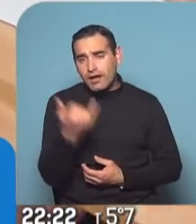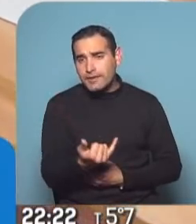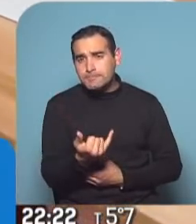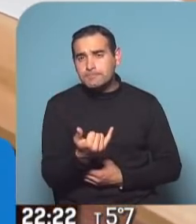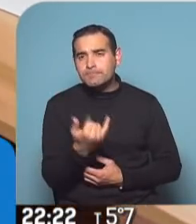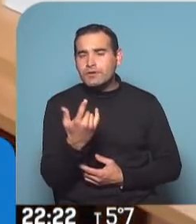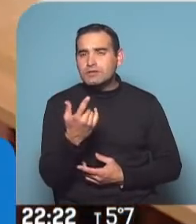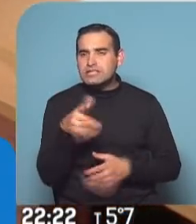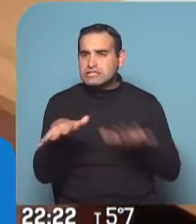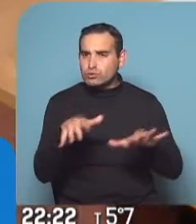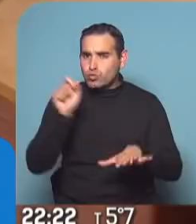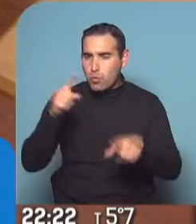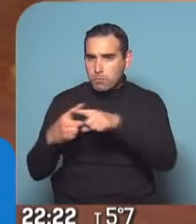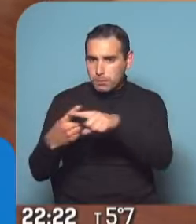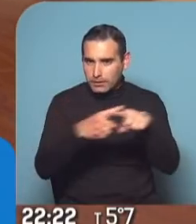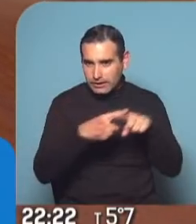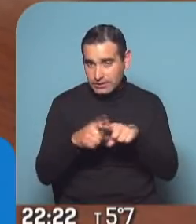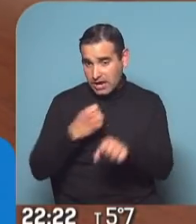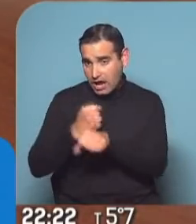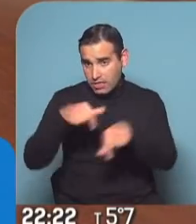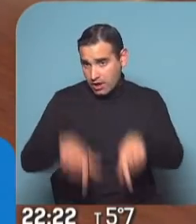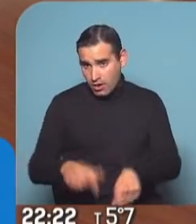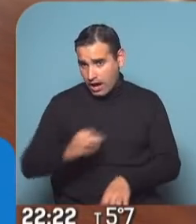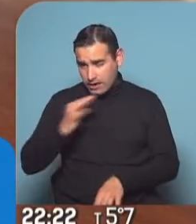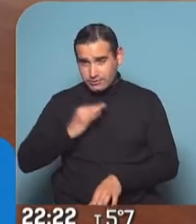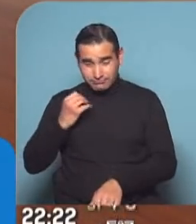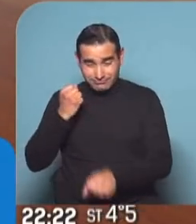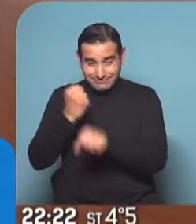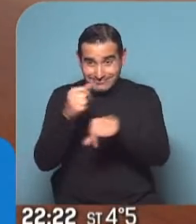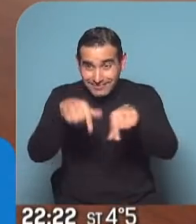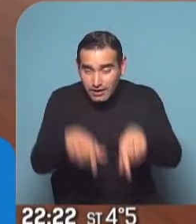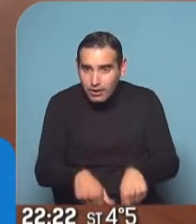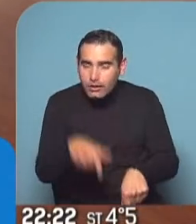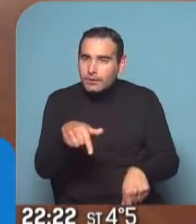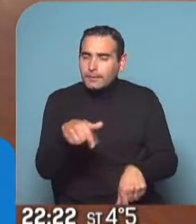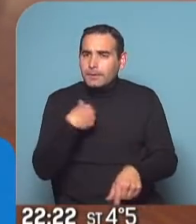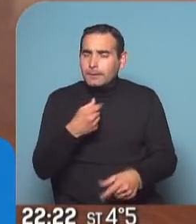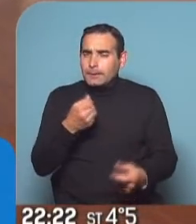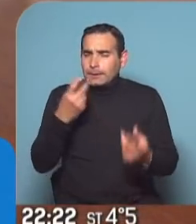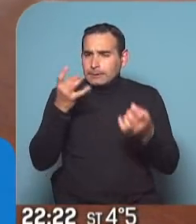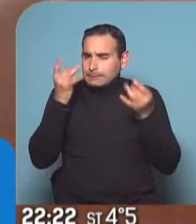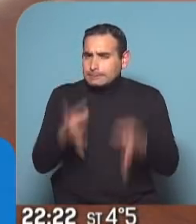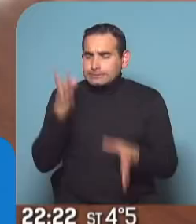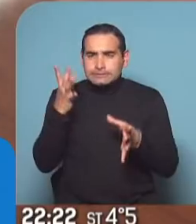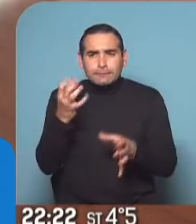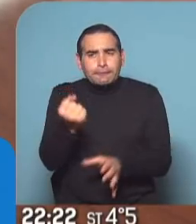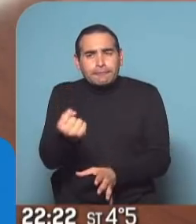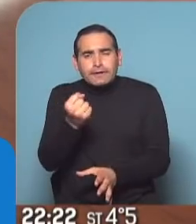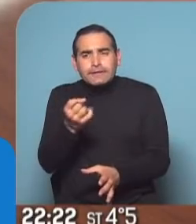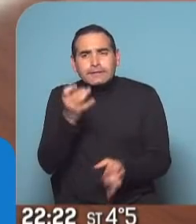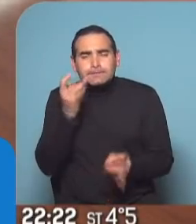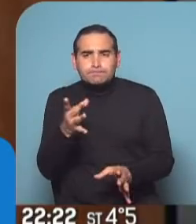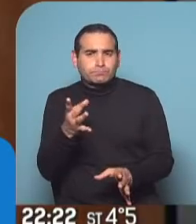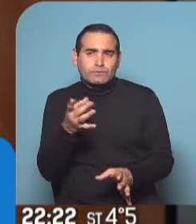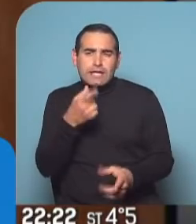la situación política que se ha venido viviendo en estos últimos años tiene que ver con un fuerte rechazo, una crítica